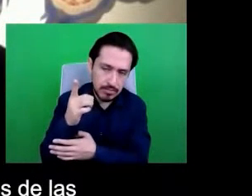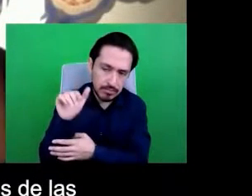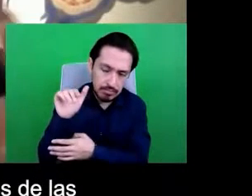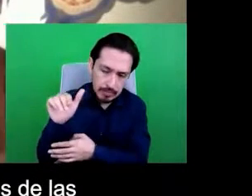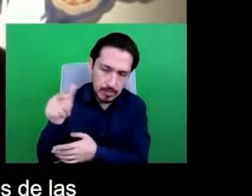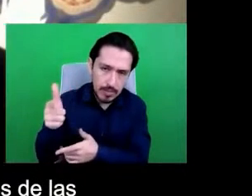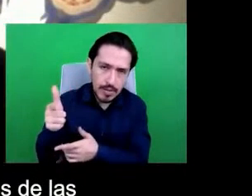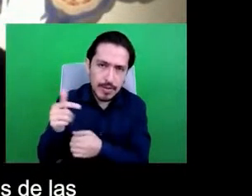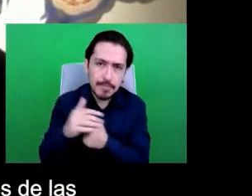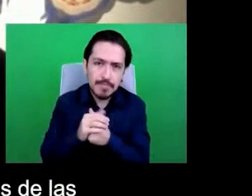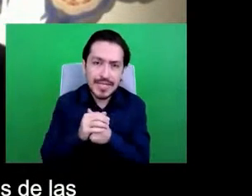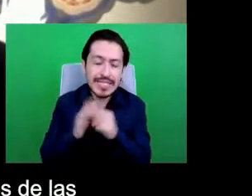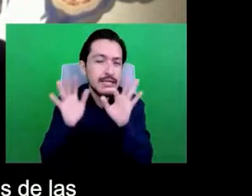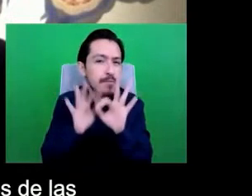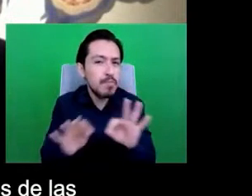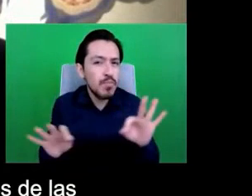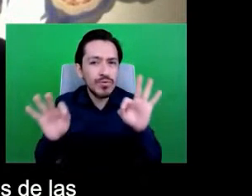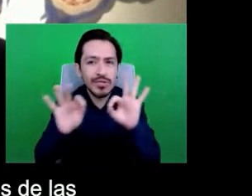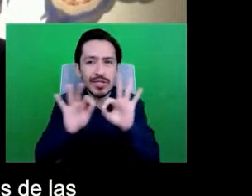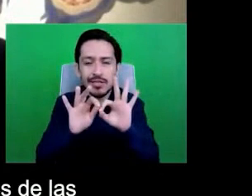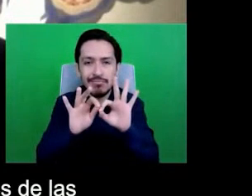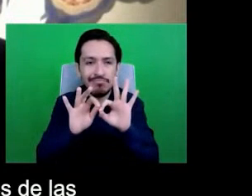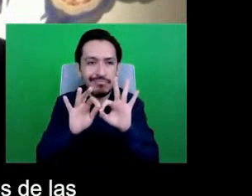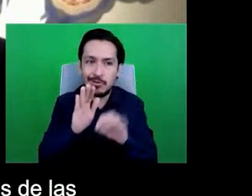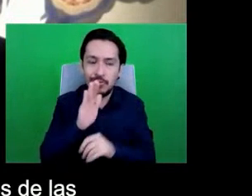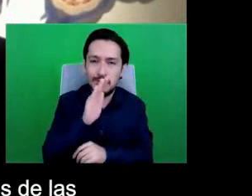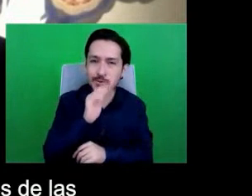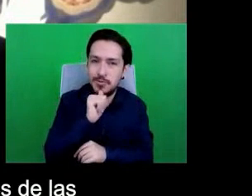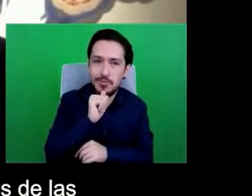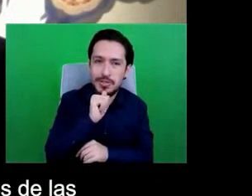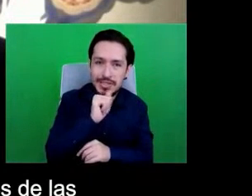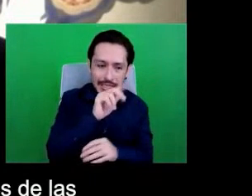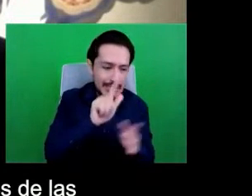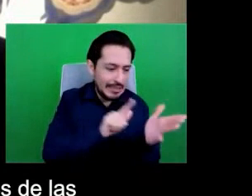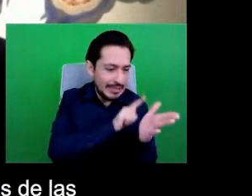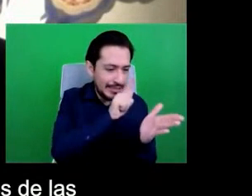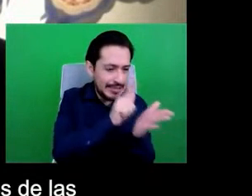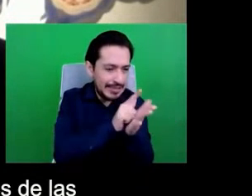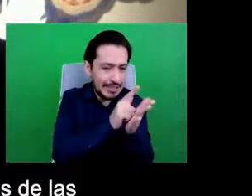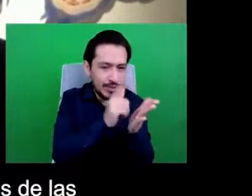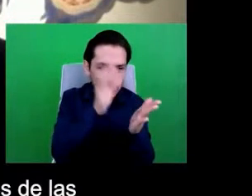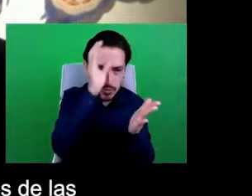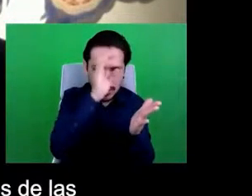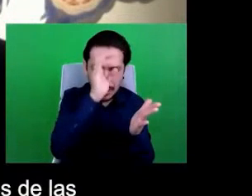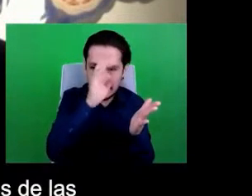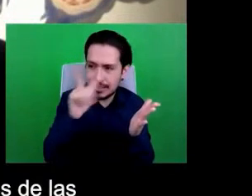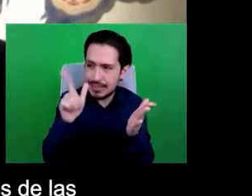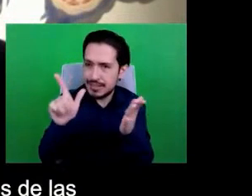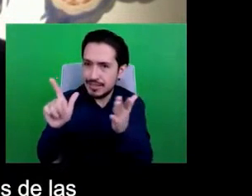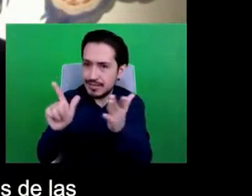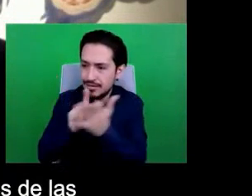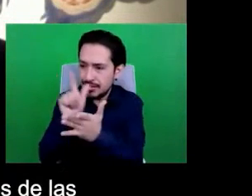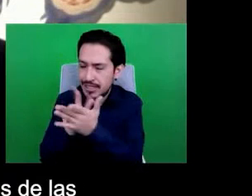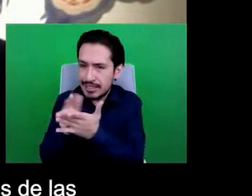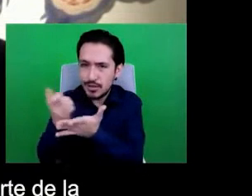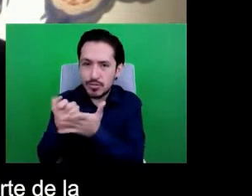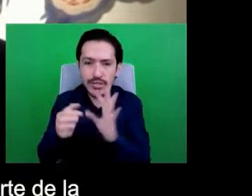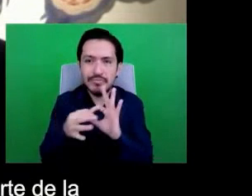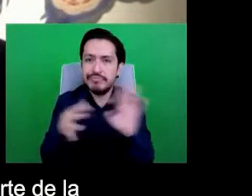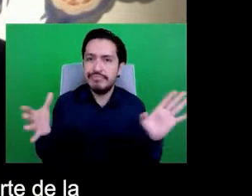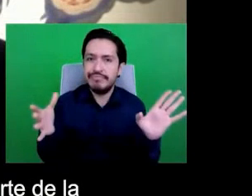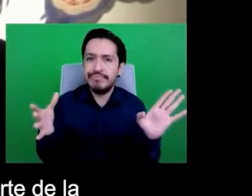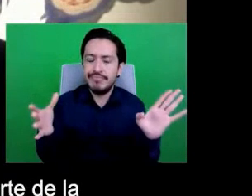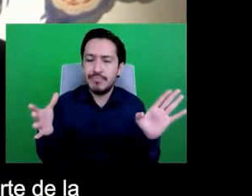imposible que es desvincular las políticas culturales de las económicas, ya que están bastante vinculadas. ¿Por